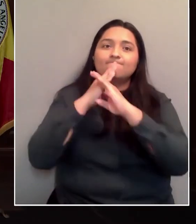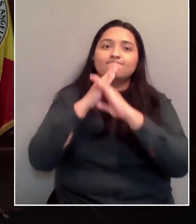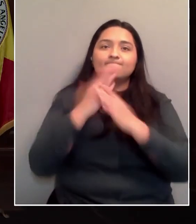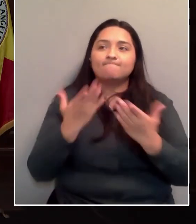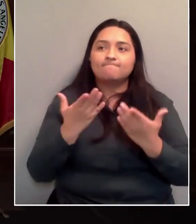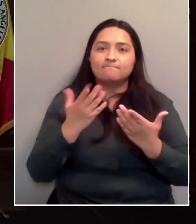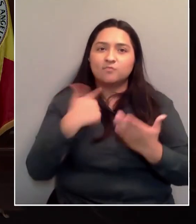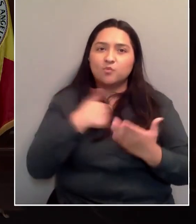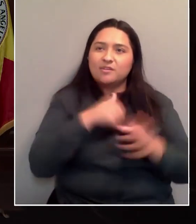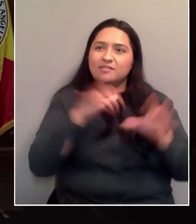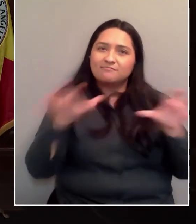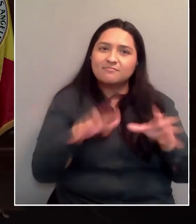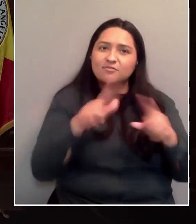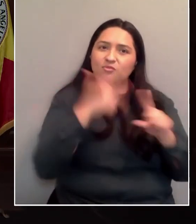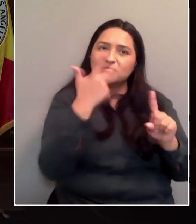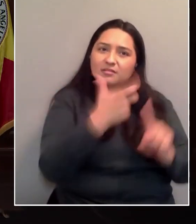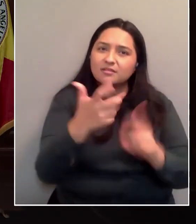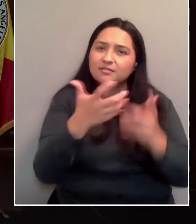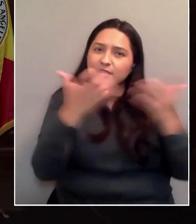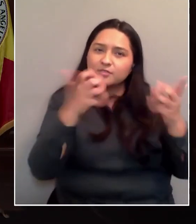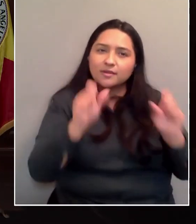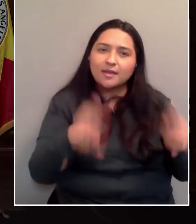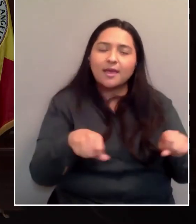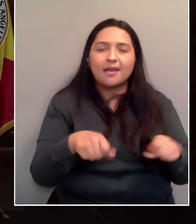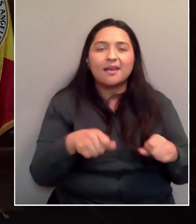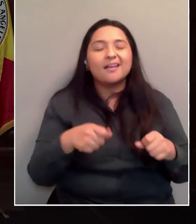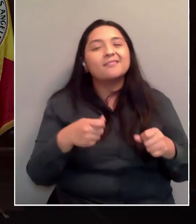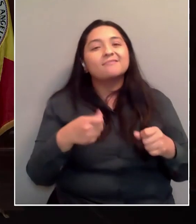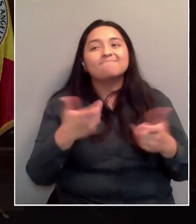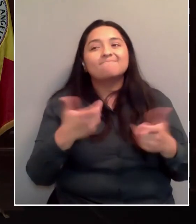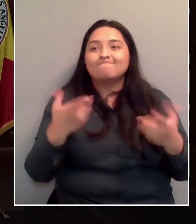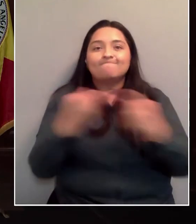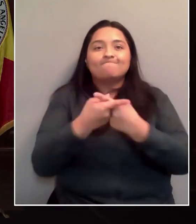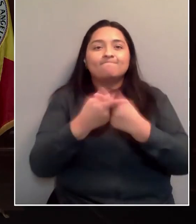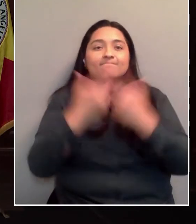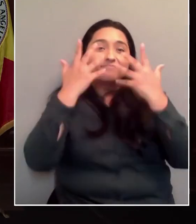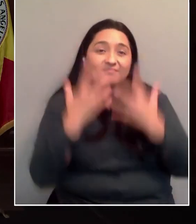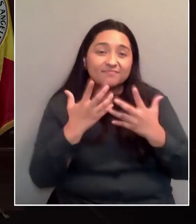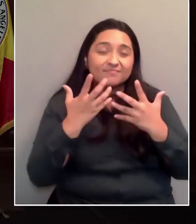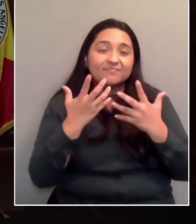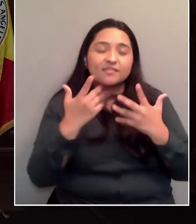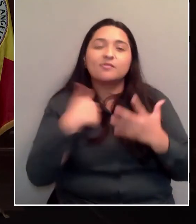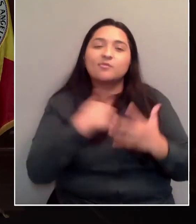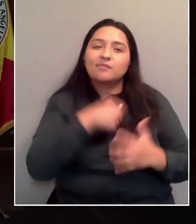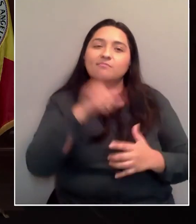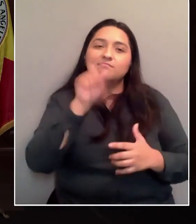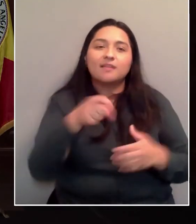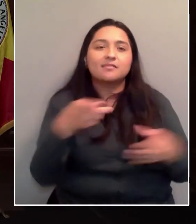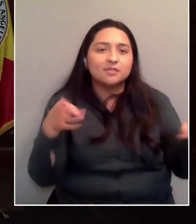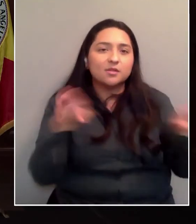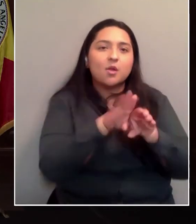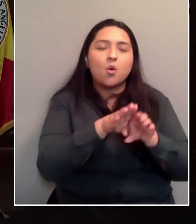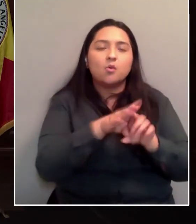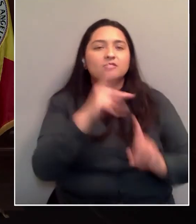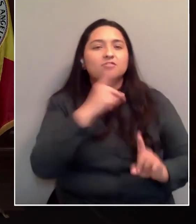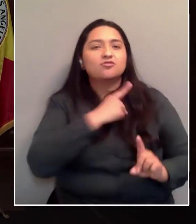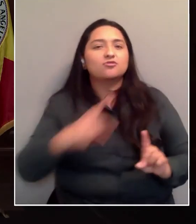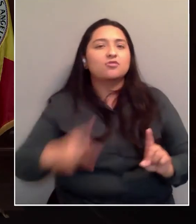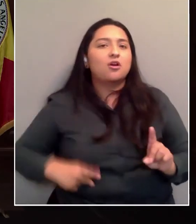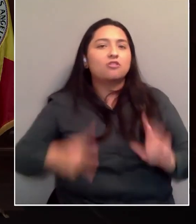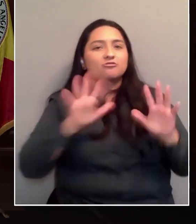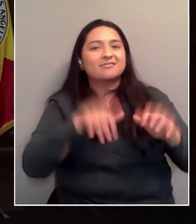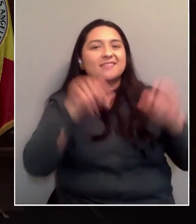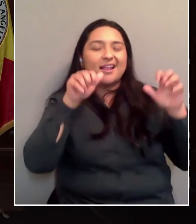Y desafortunadamente, por eso, tenemos que cerrar el estadio de Los Angeles temporalmente, juntos